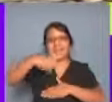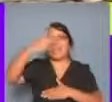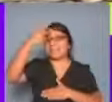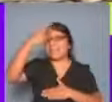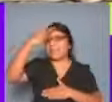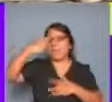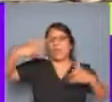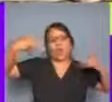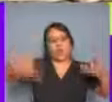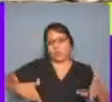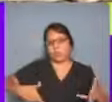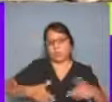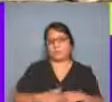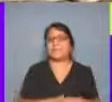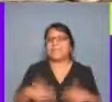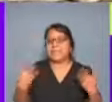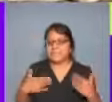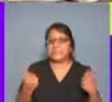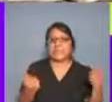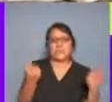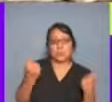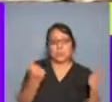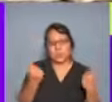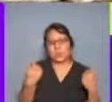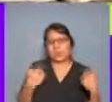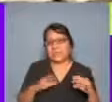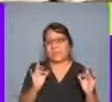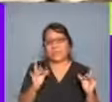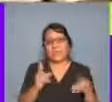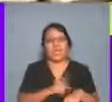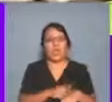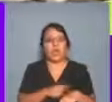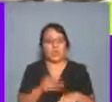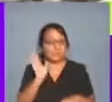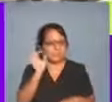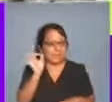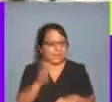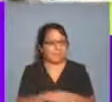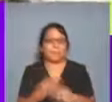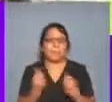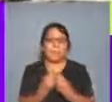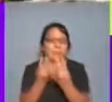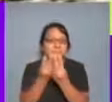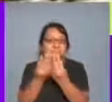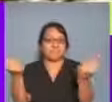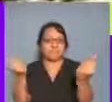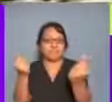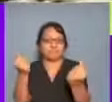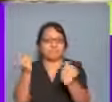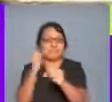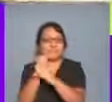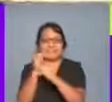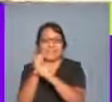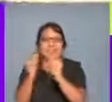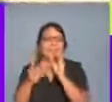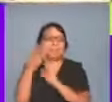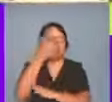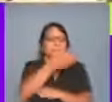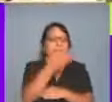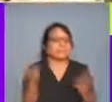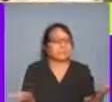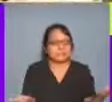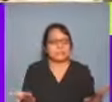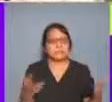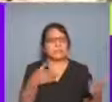tránsito bastante complejo muy complicado por el tema del horario no en este momento que muchos salen de sus trabajos y como